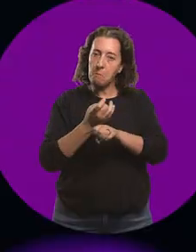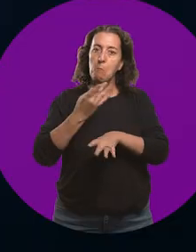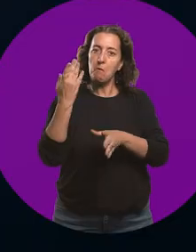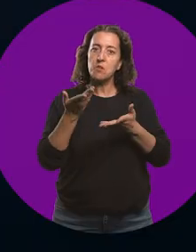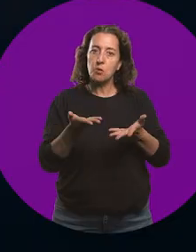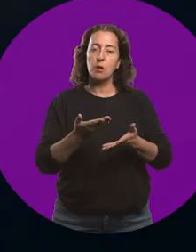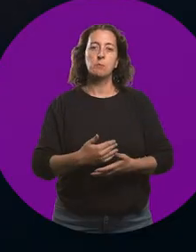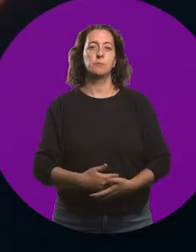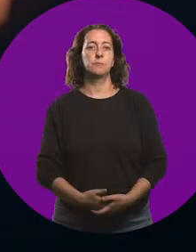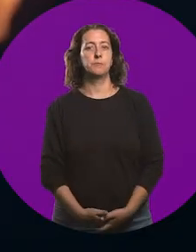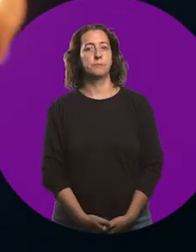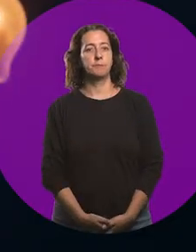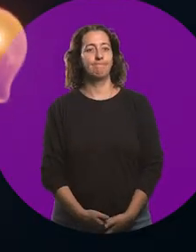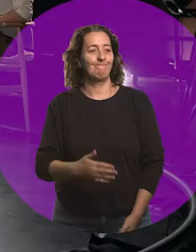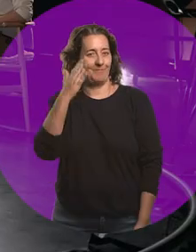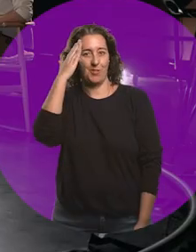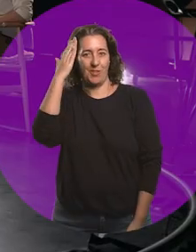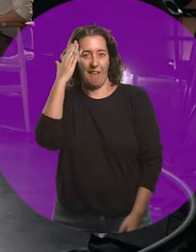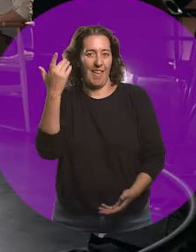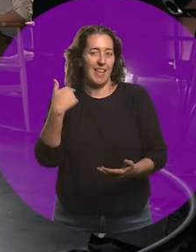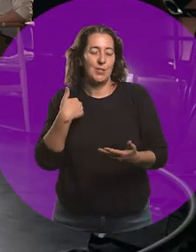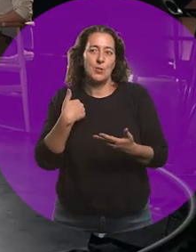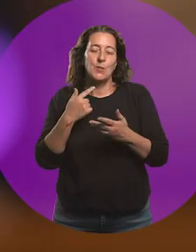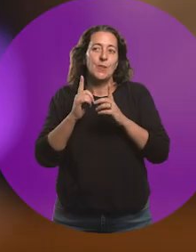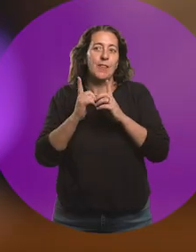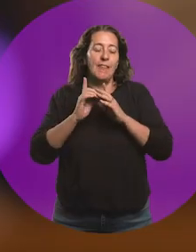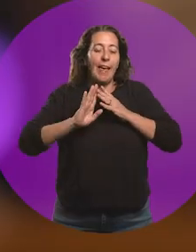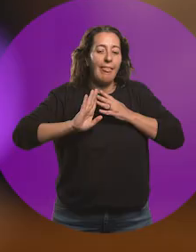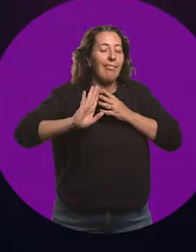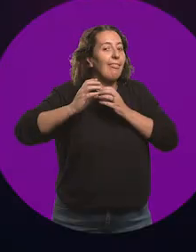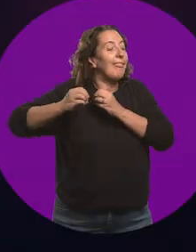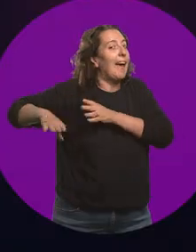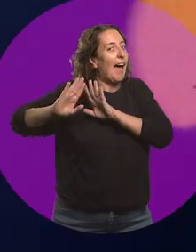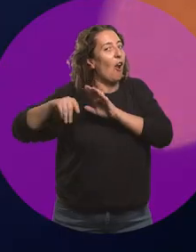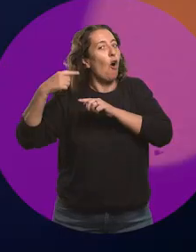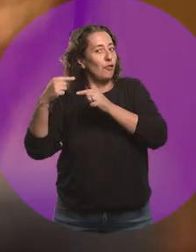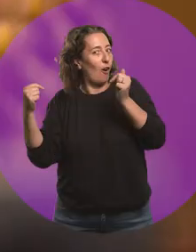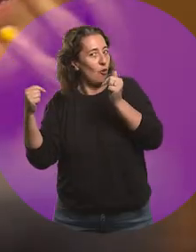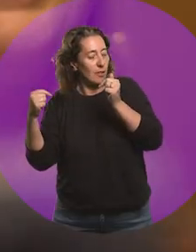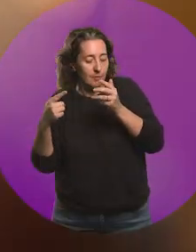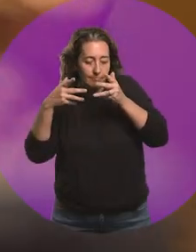esto. Sabía que si yo no soltaba, eso no podía agarrarme de otras cosas.